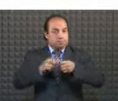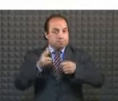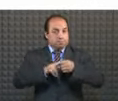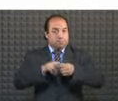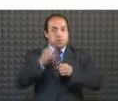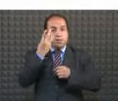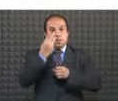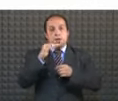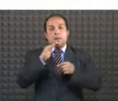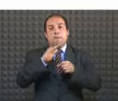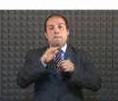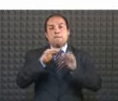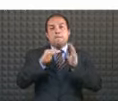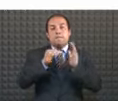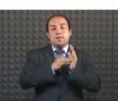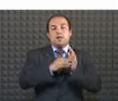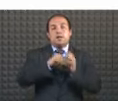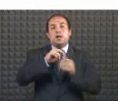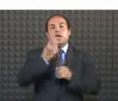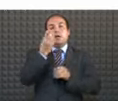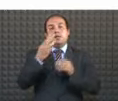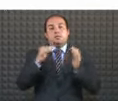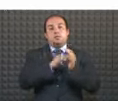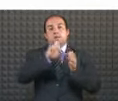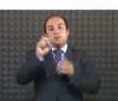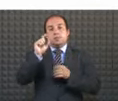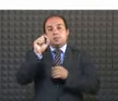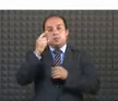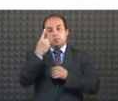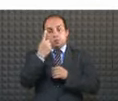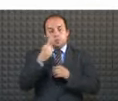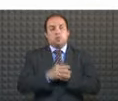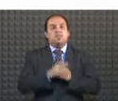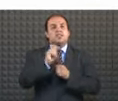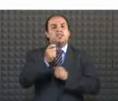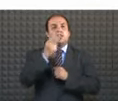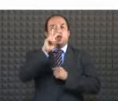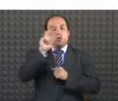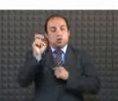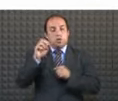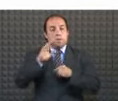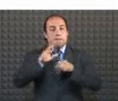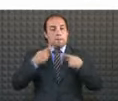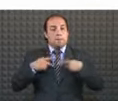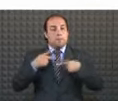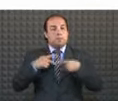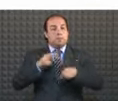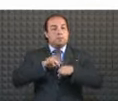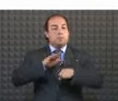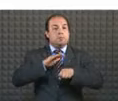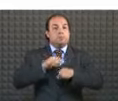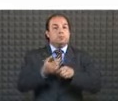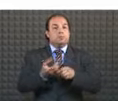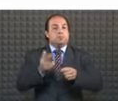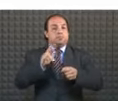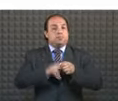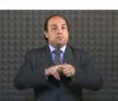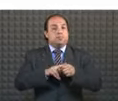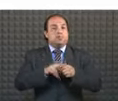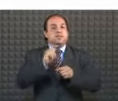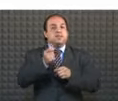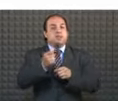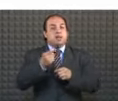a 3.221, pues son 200 más hospitalizados. Es decir, esta semana que pasó hubo